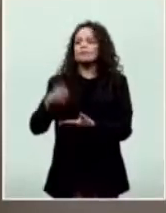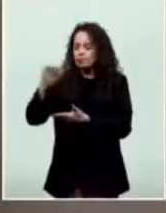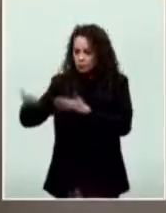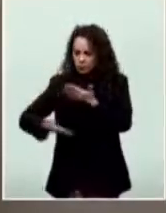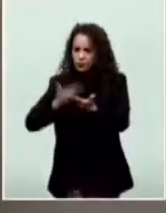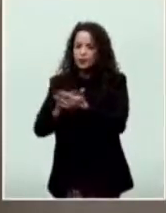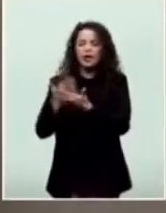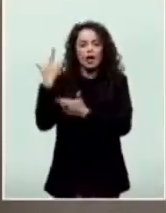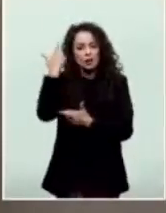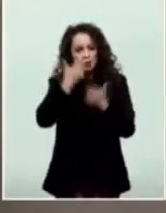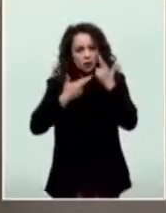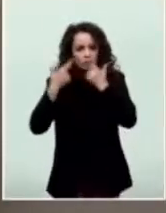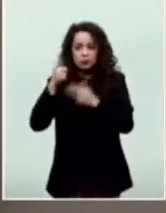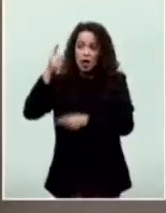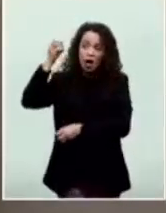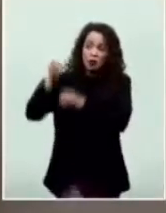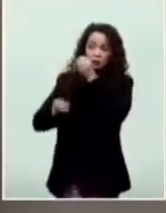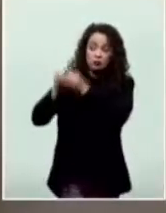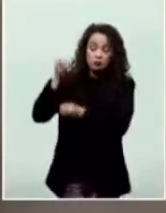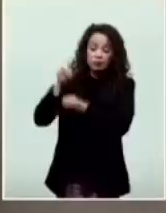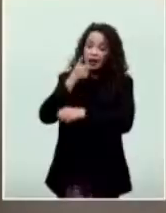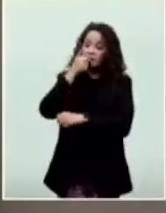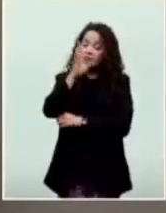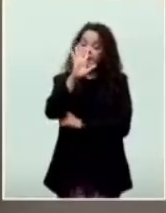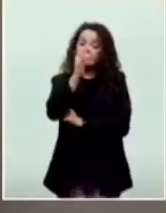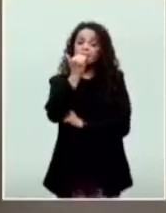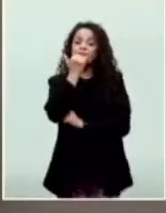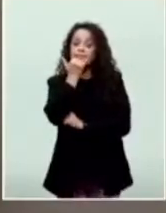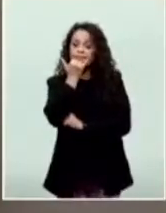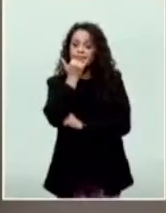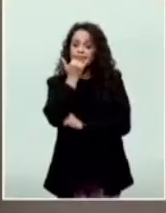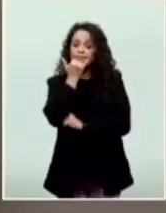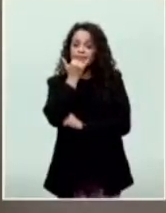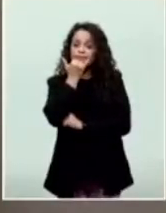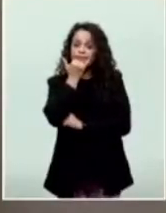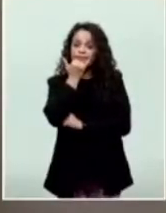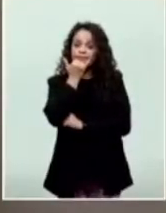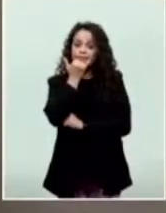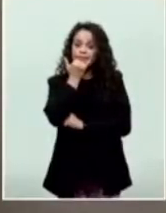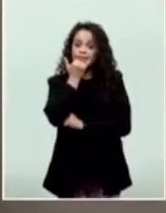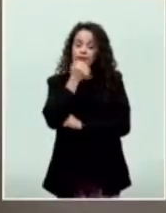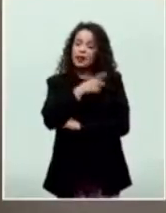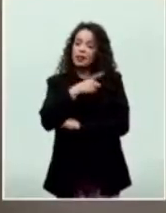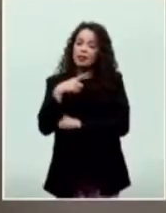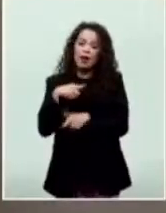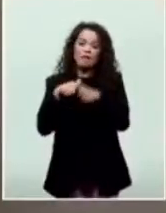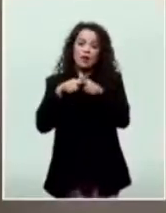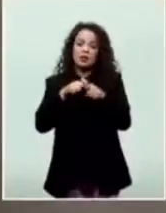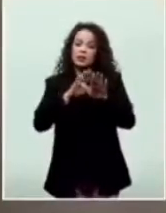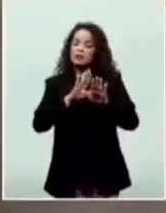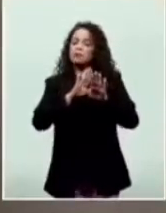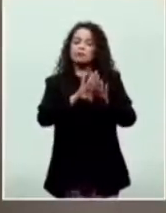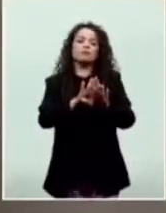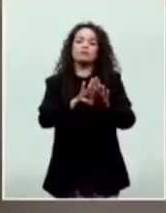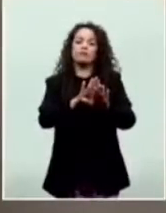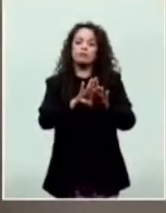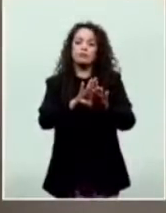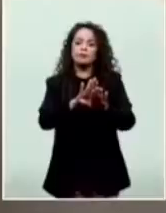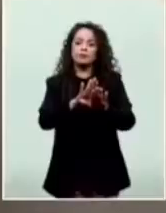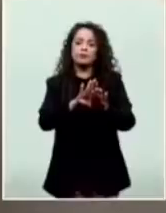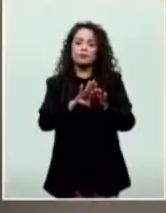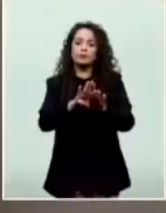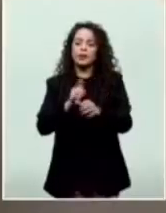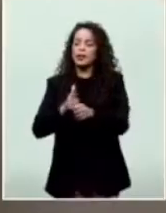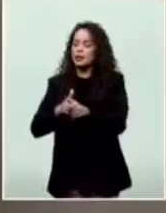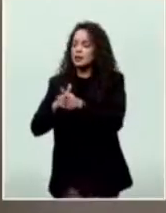han considerado que hay razones para que la medida cautelar subsista. Es decir, este criterio de la sala